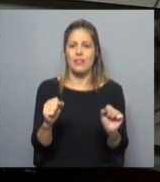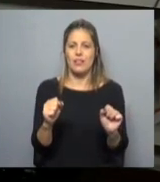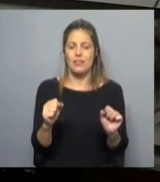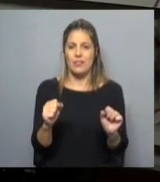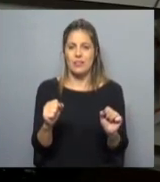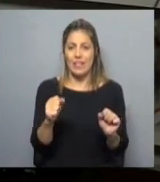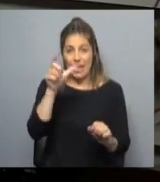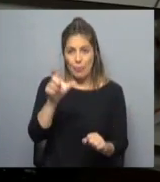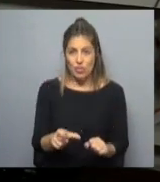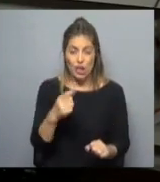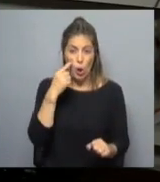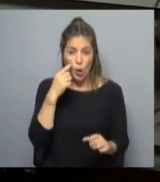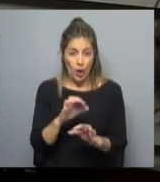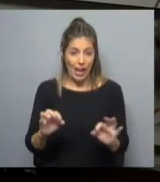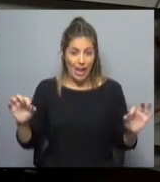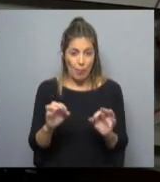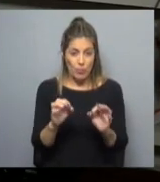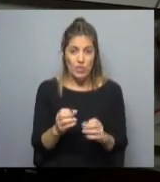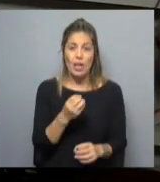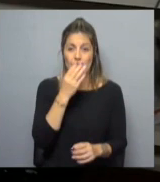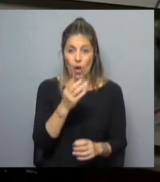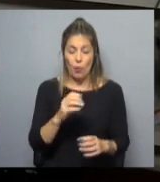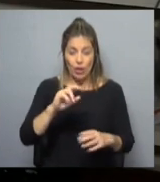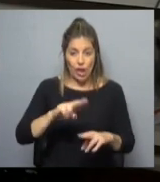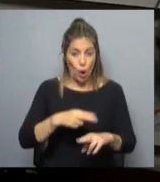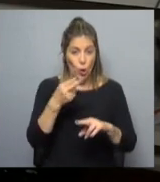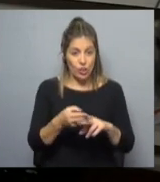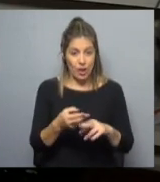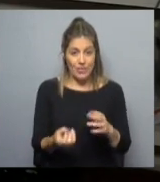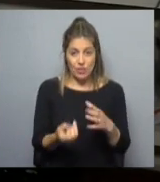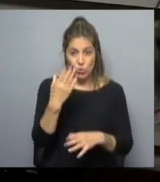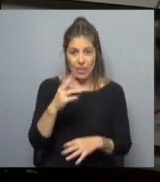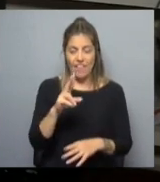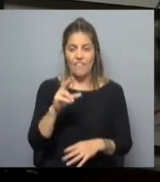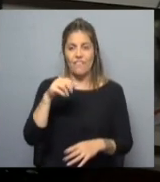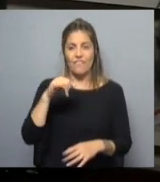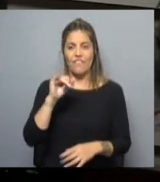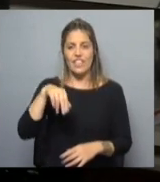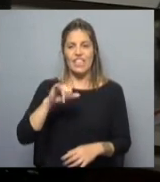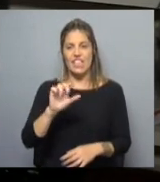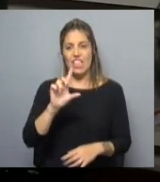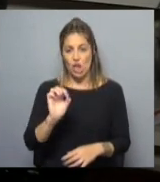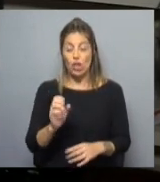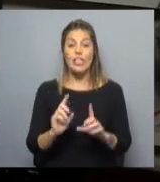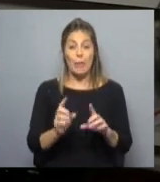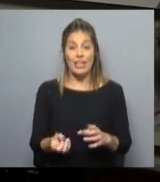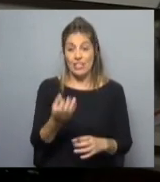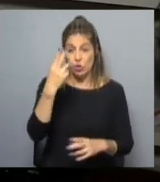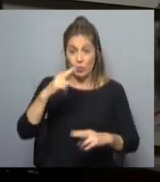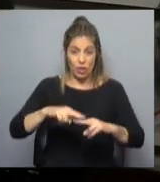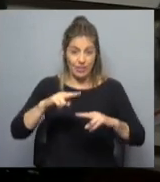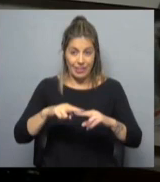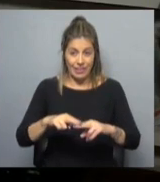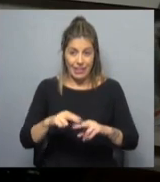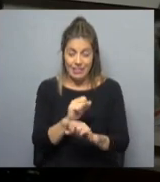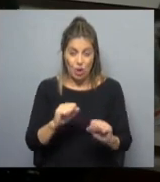de que la gente conozca la música también. Está buenísimo que se reedite en vinilo, pero también está buenísimo que haya sido subido a lo digital, que lo pueden